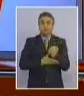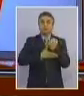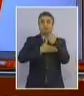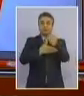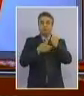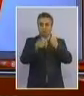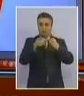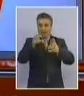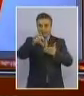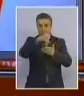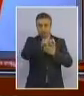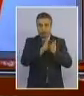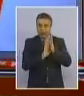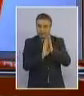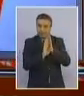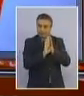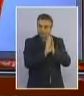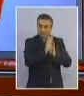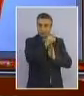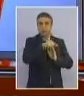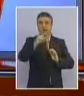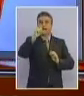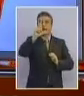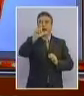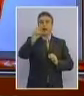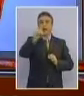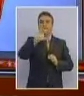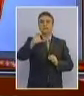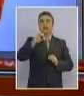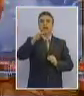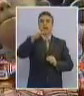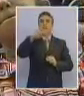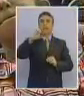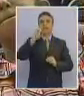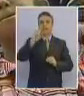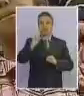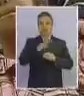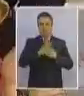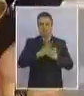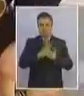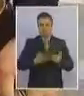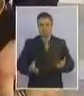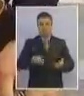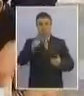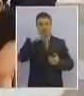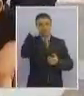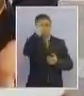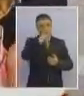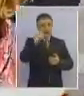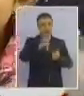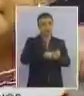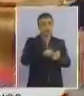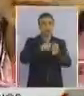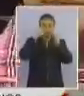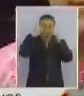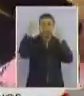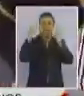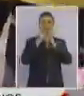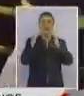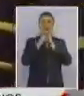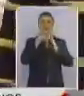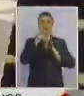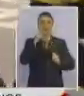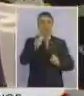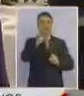sectores emergentes y principalmente a la clase media solo rostro de las familias que sueñan con una casa propia se definen como